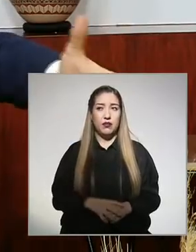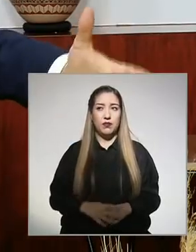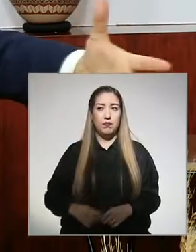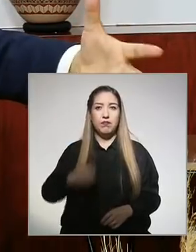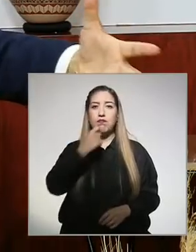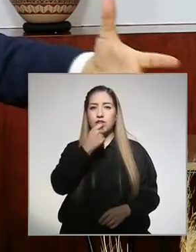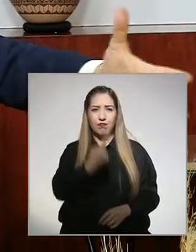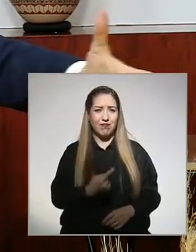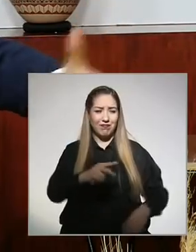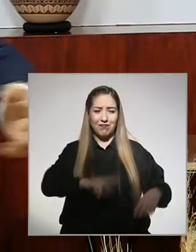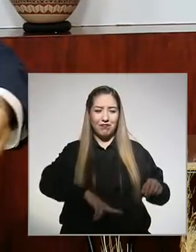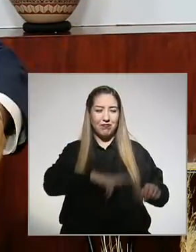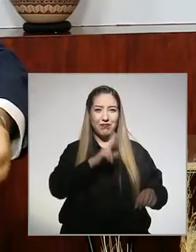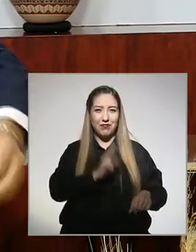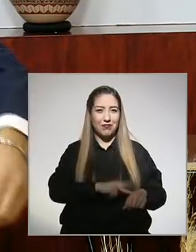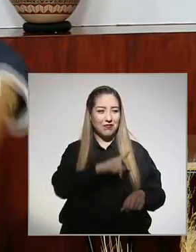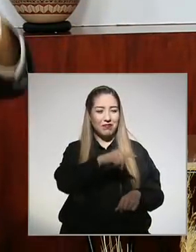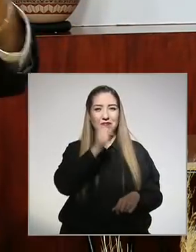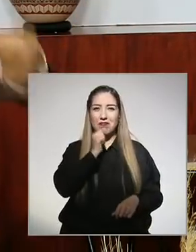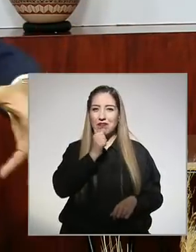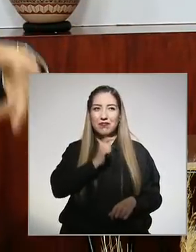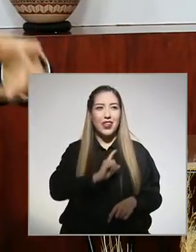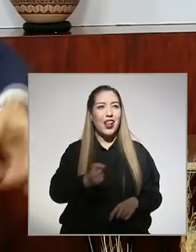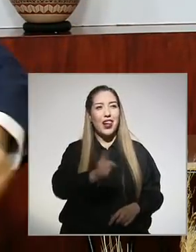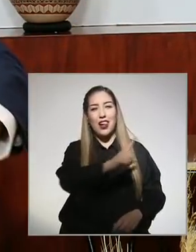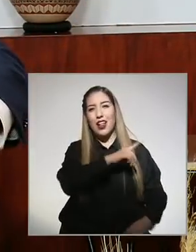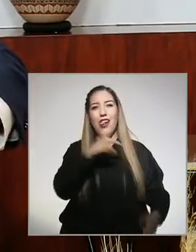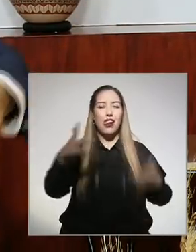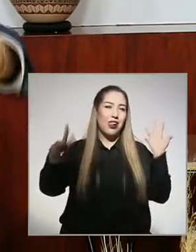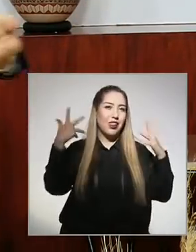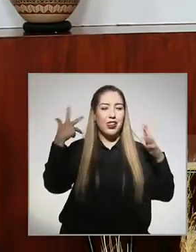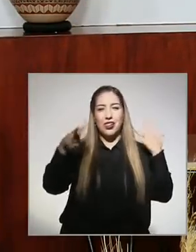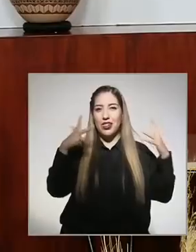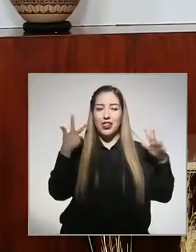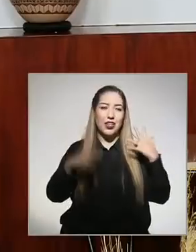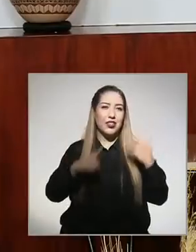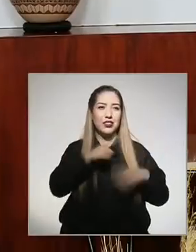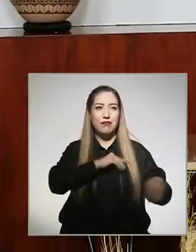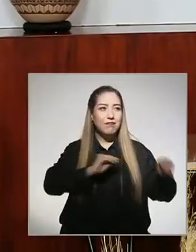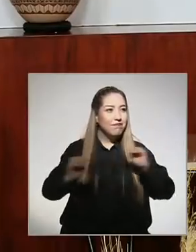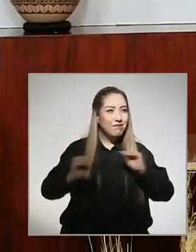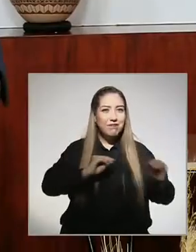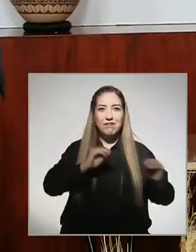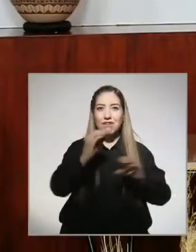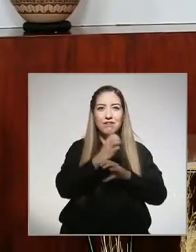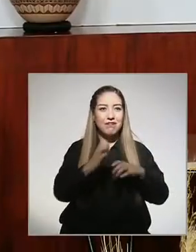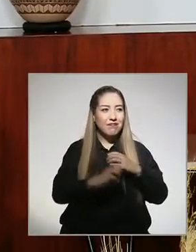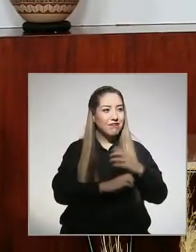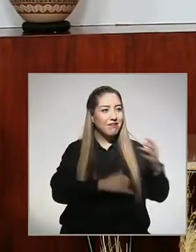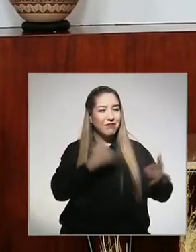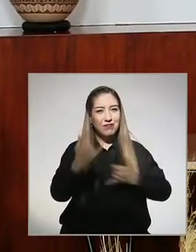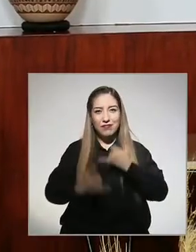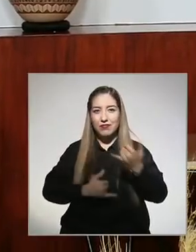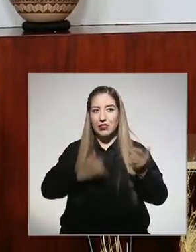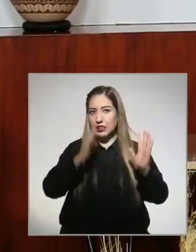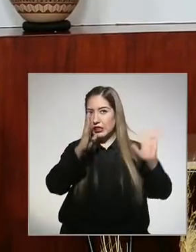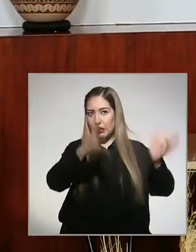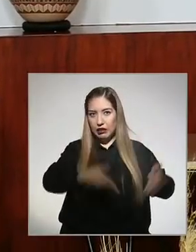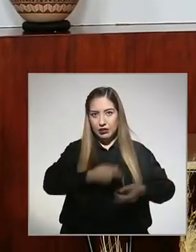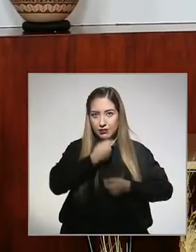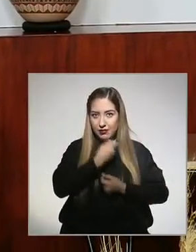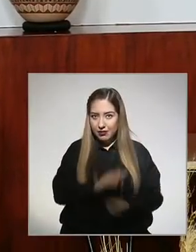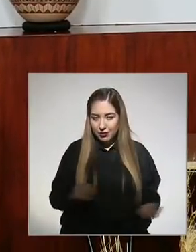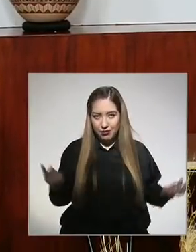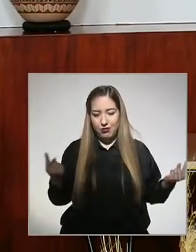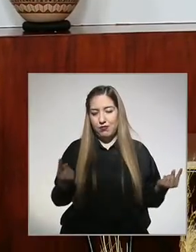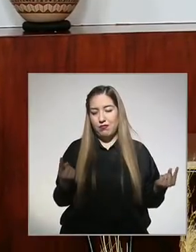sano, va a estar corriendo, va a estar dando lata, va a estar inquieto, va a estarse moviendo, va a estar jugando. Así son los niños.